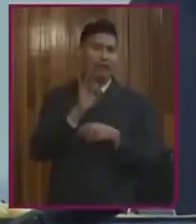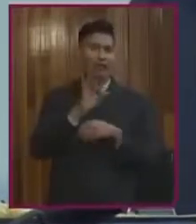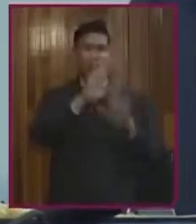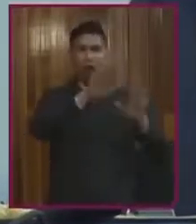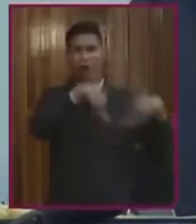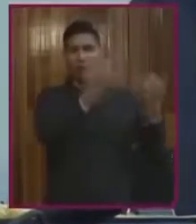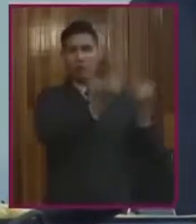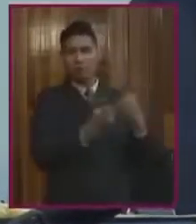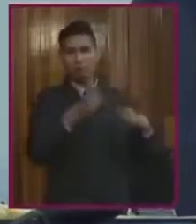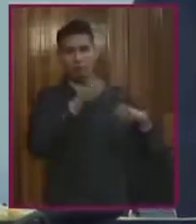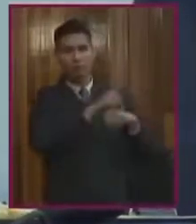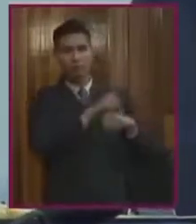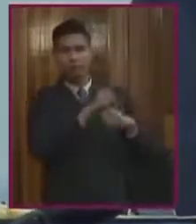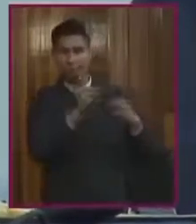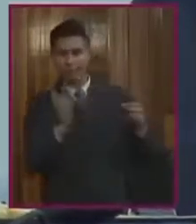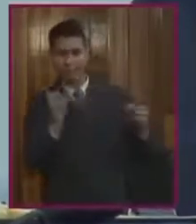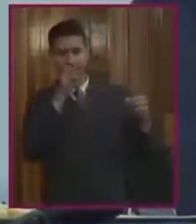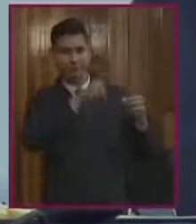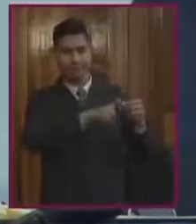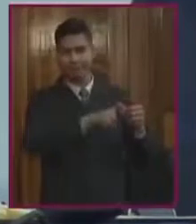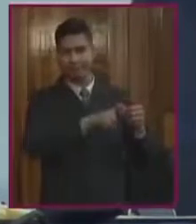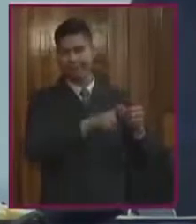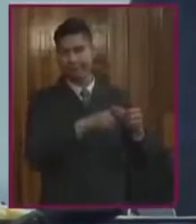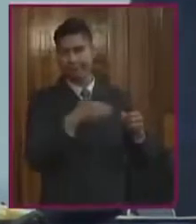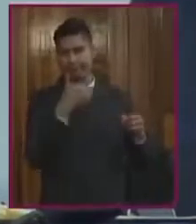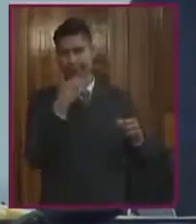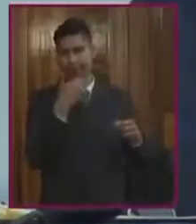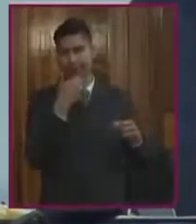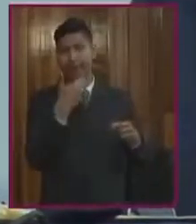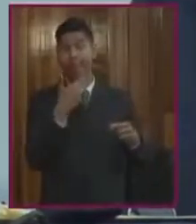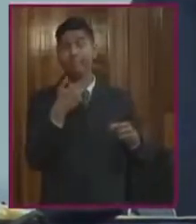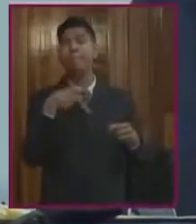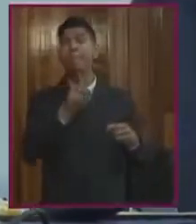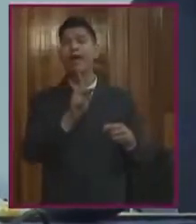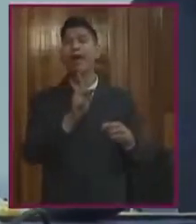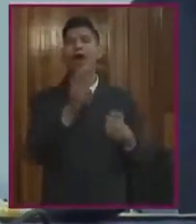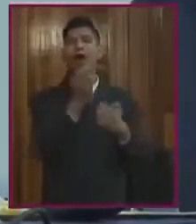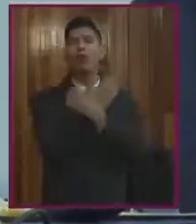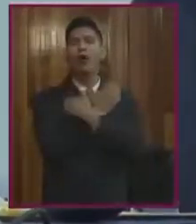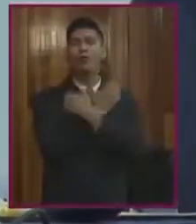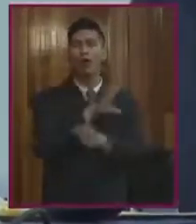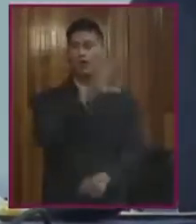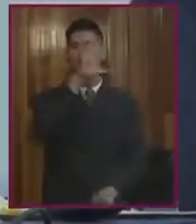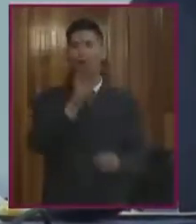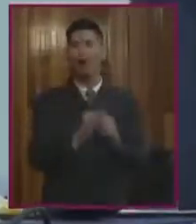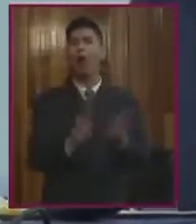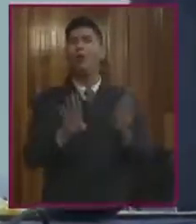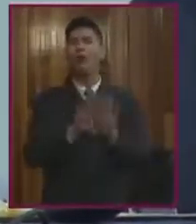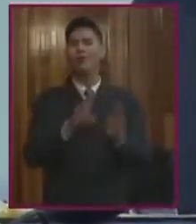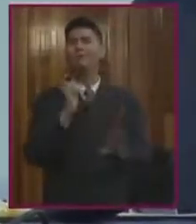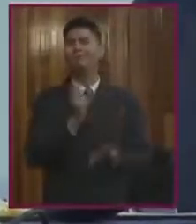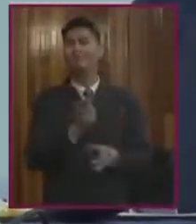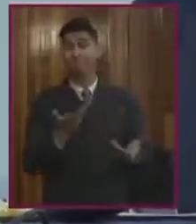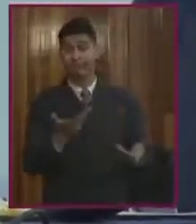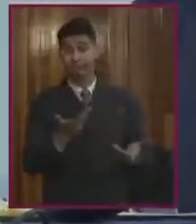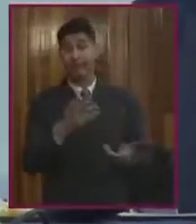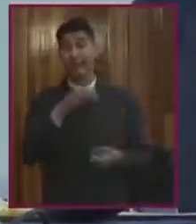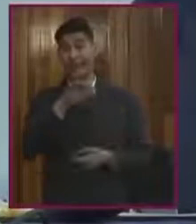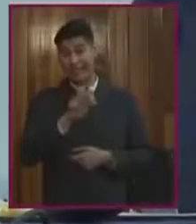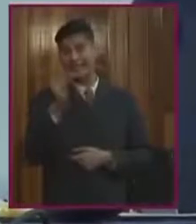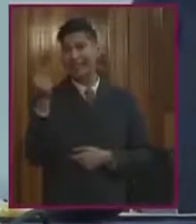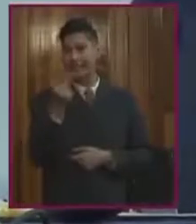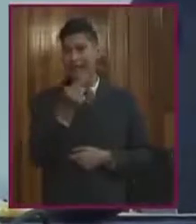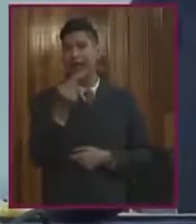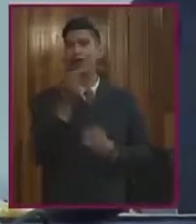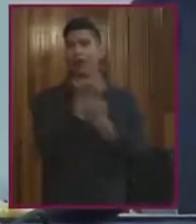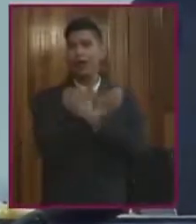que vive. Pero ¿qué involucra esta educación integral, no? Estamos hablando no solo de contenidos, de habilidades, sino